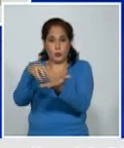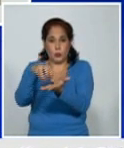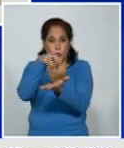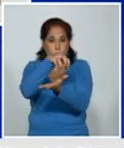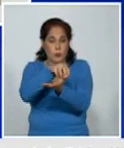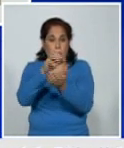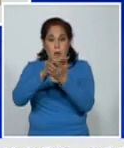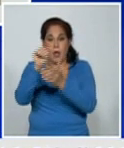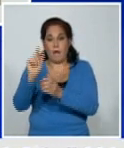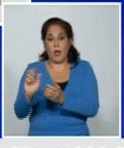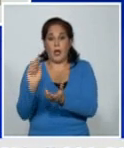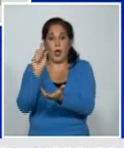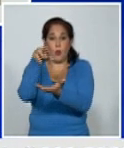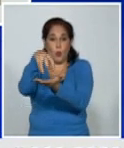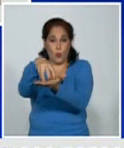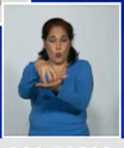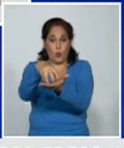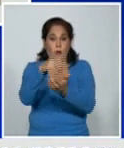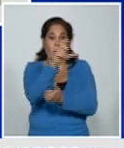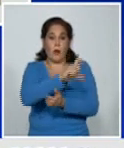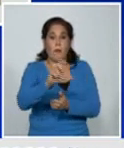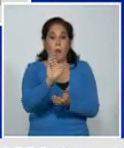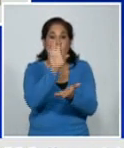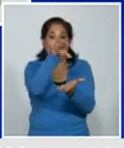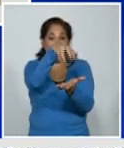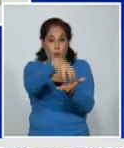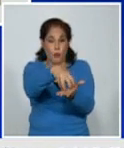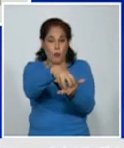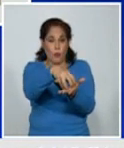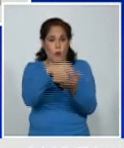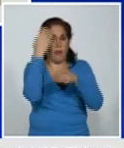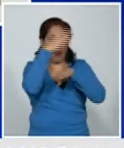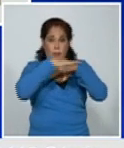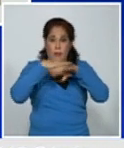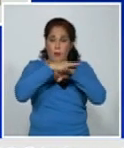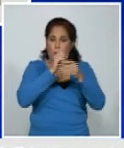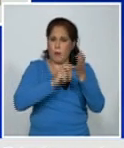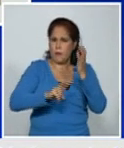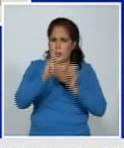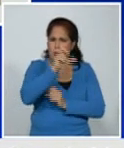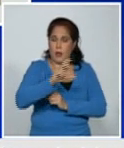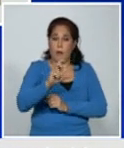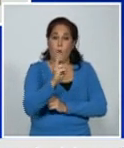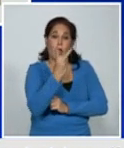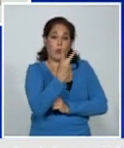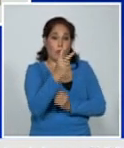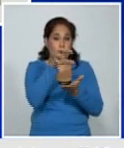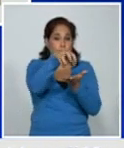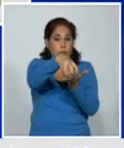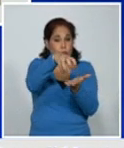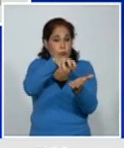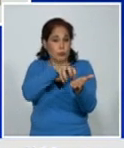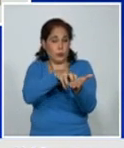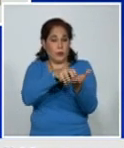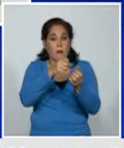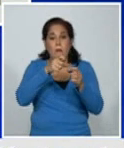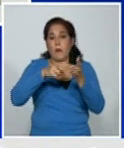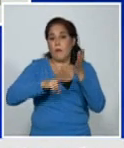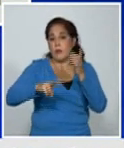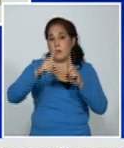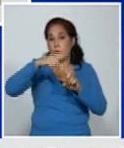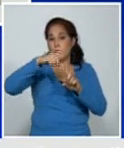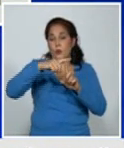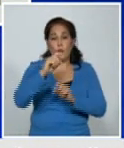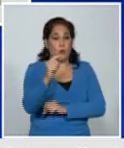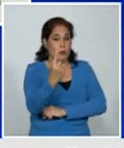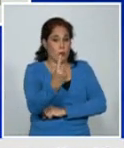1, en Camagüey 1, en Camagüey 2, en Las Tunas 1,